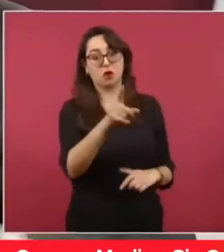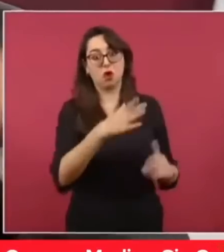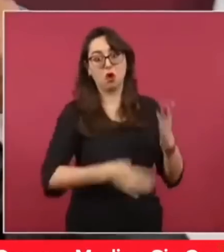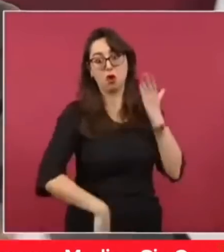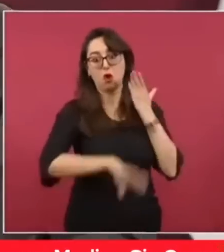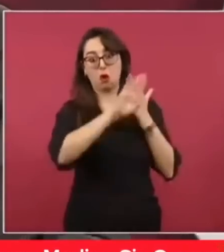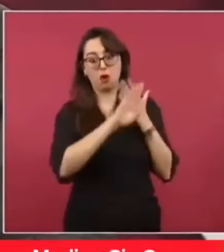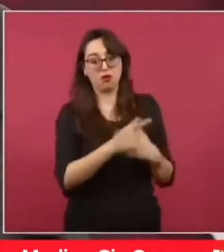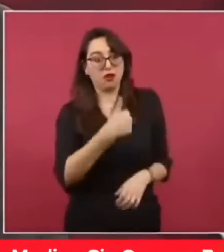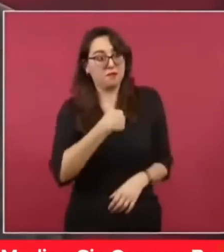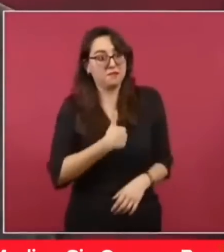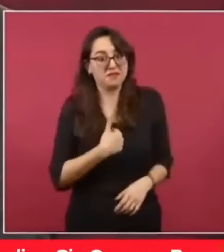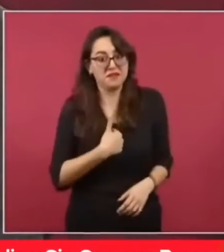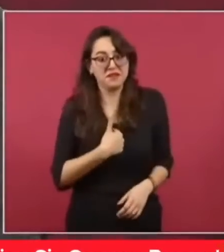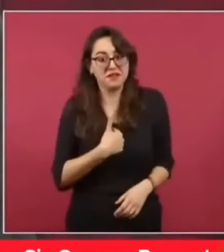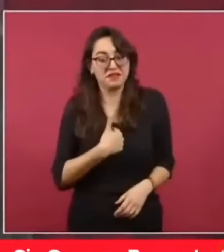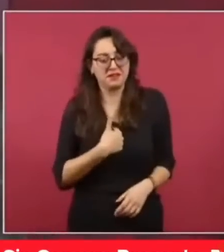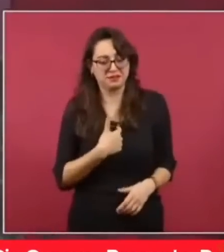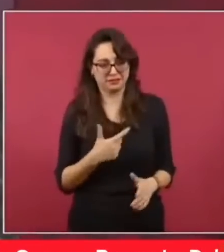que hacer